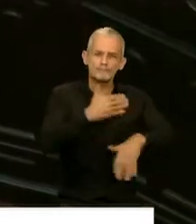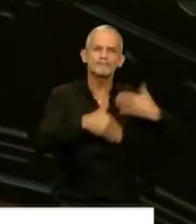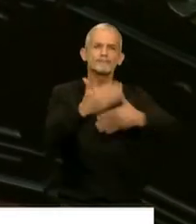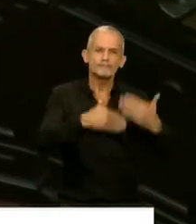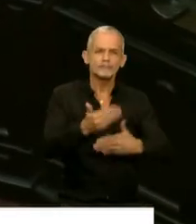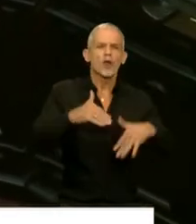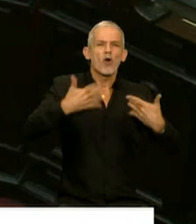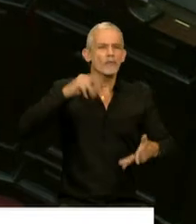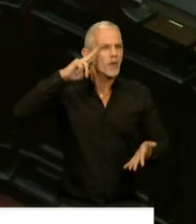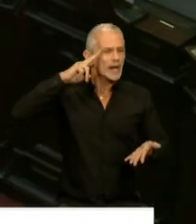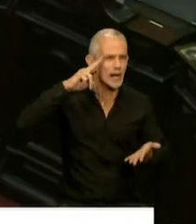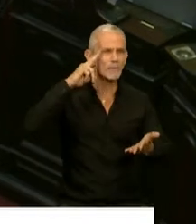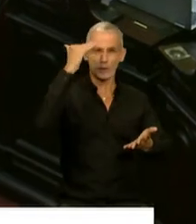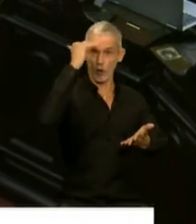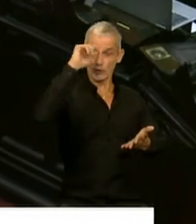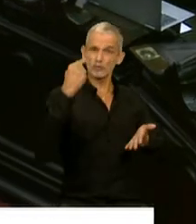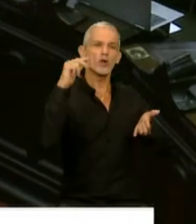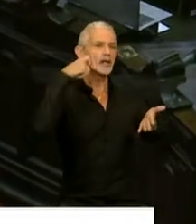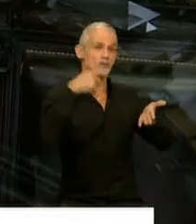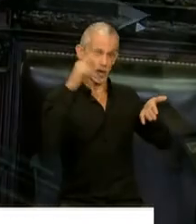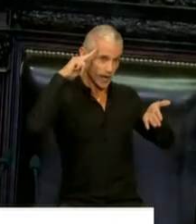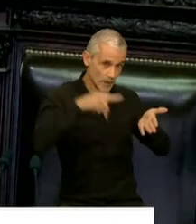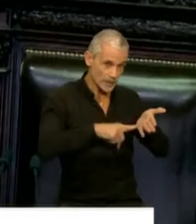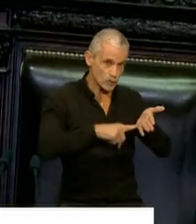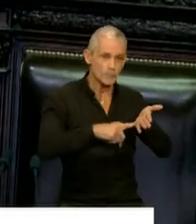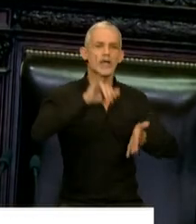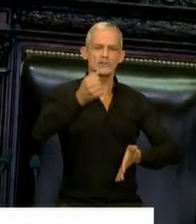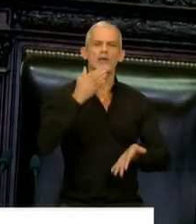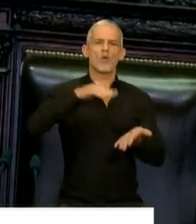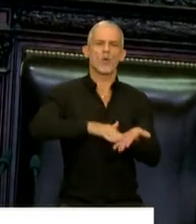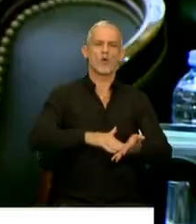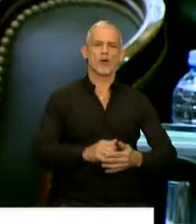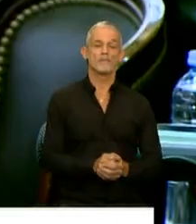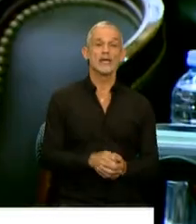de conformidad con lo que prescribe la Constitución Nacional? Sí, juro.